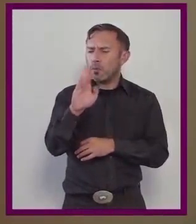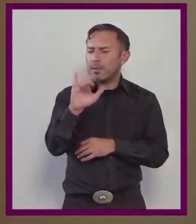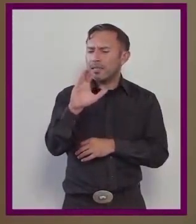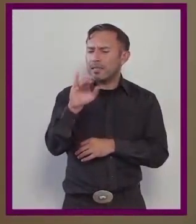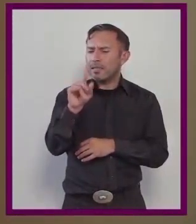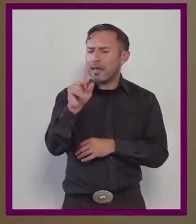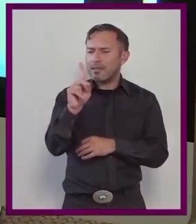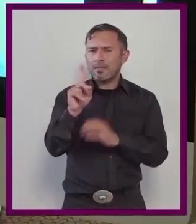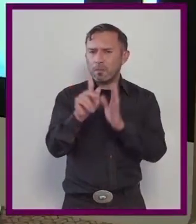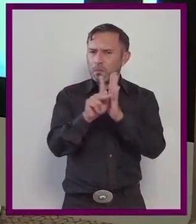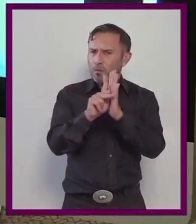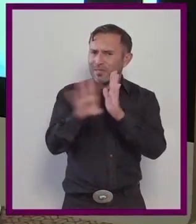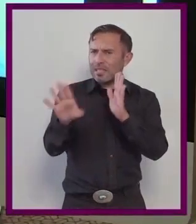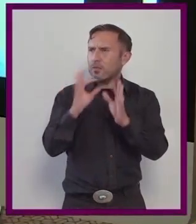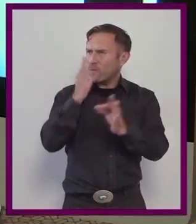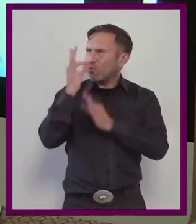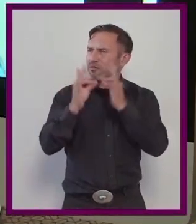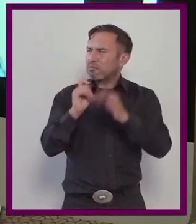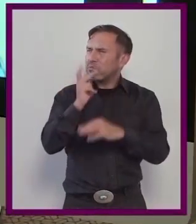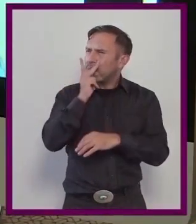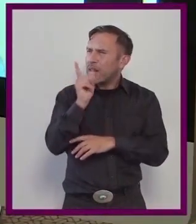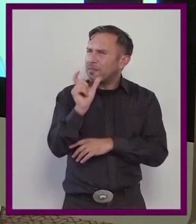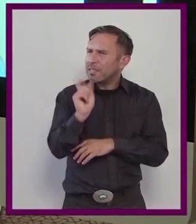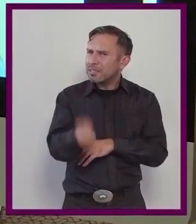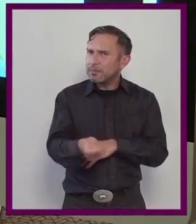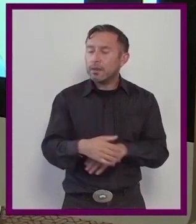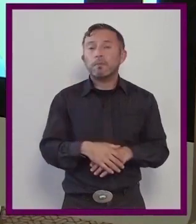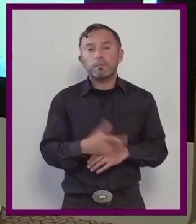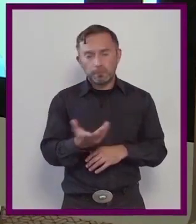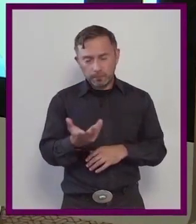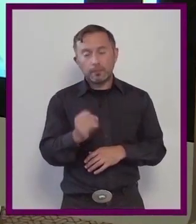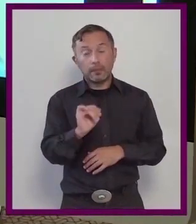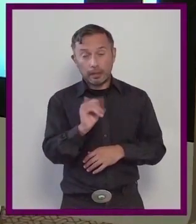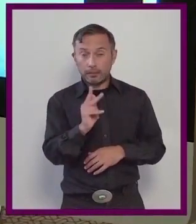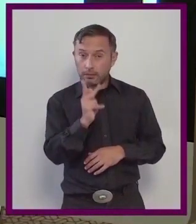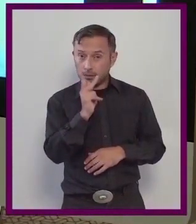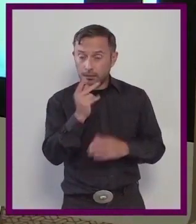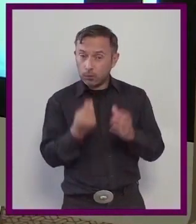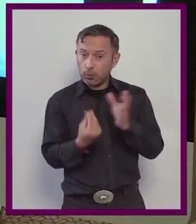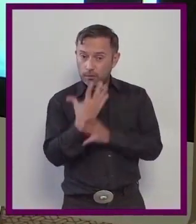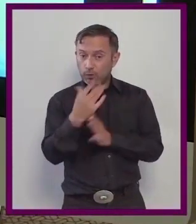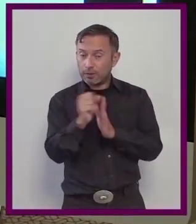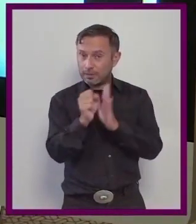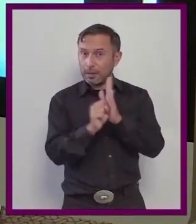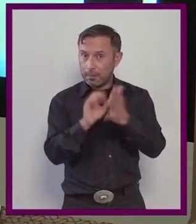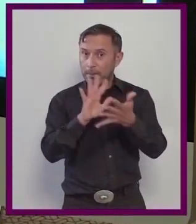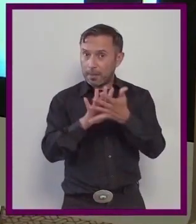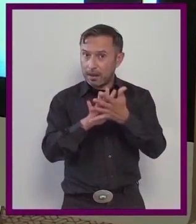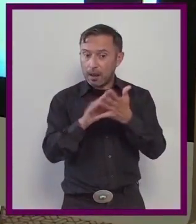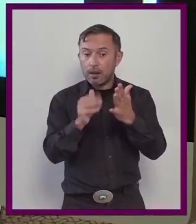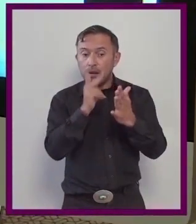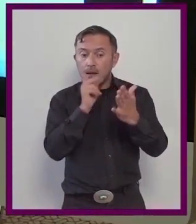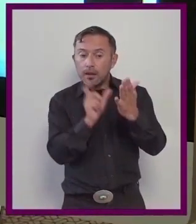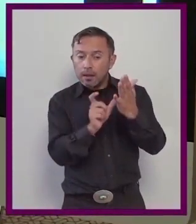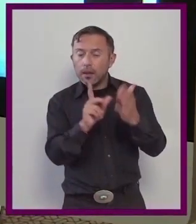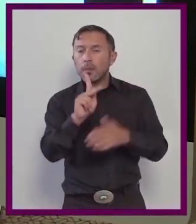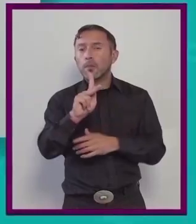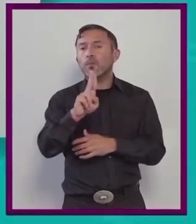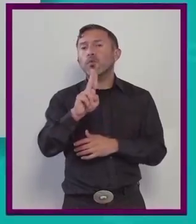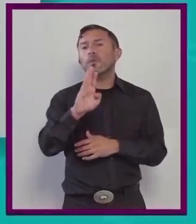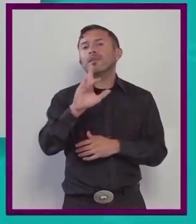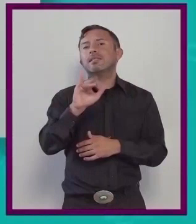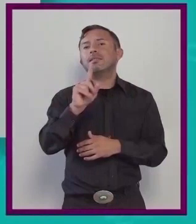término, publicidad? Claro, el término publicidad es también uno de los principios más importantes del sistema